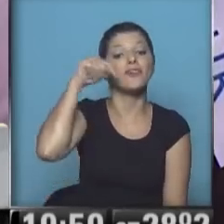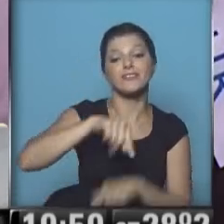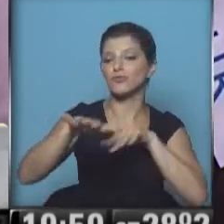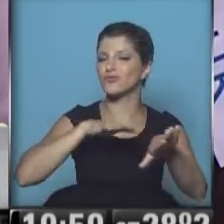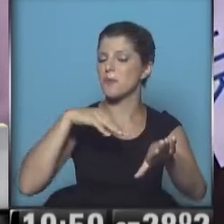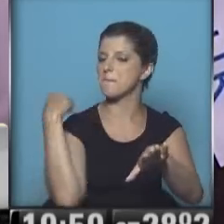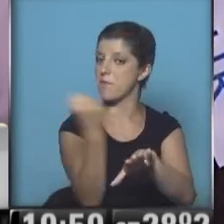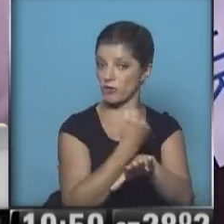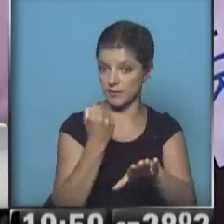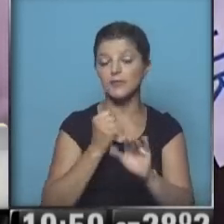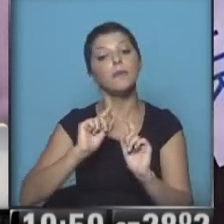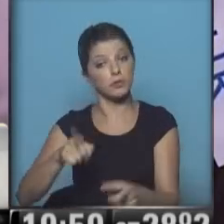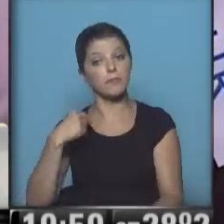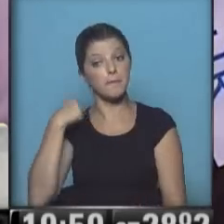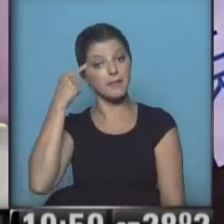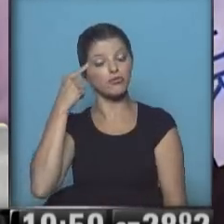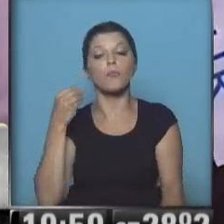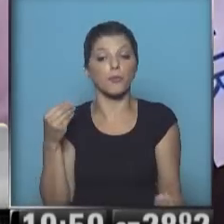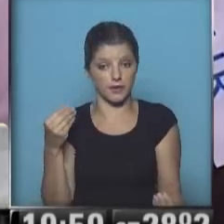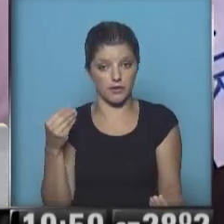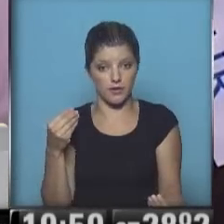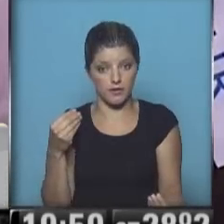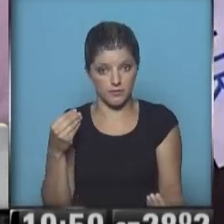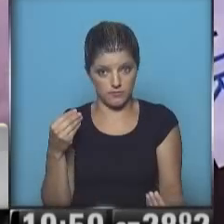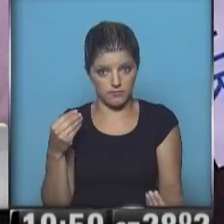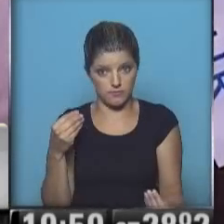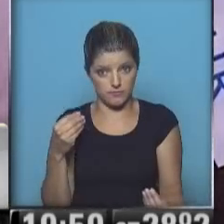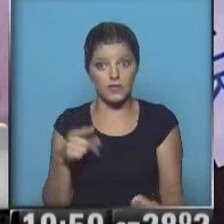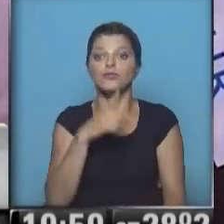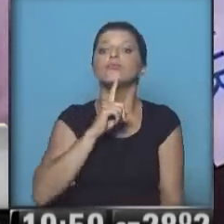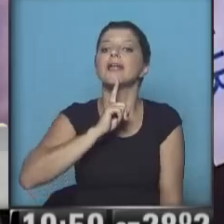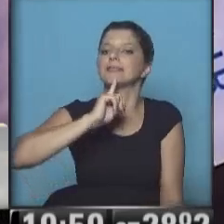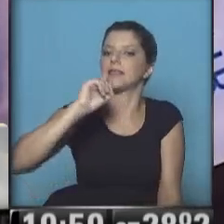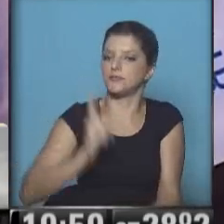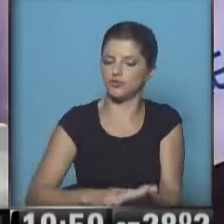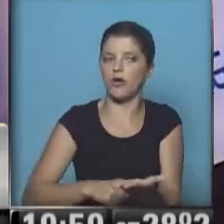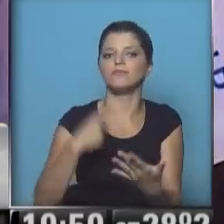importante y creo también, porque justo es reconocerlo, una decisión